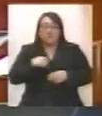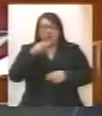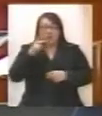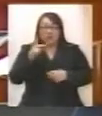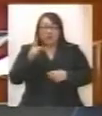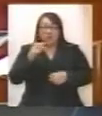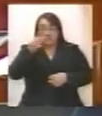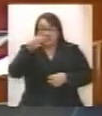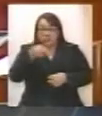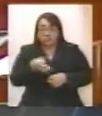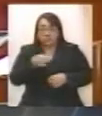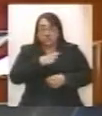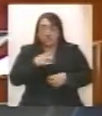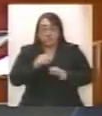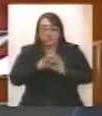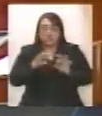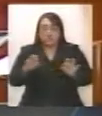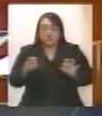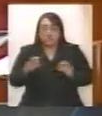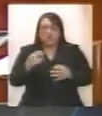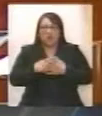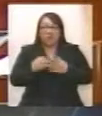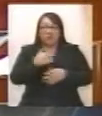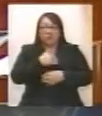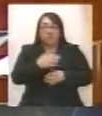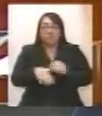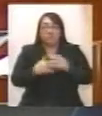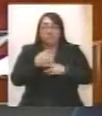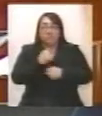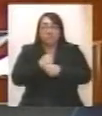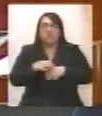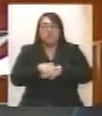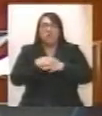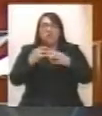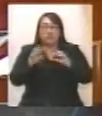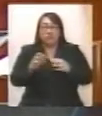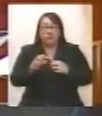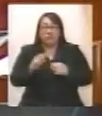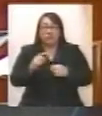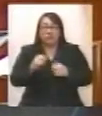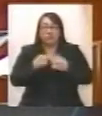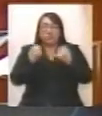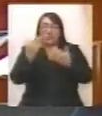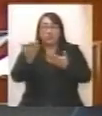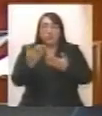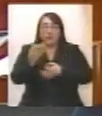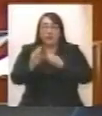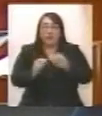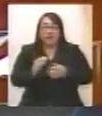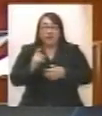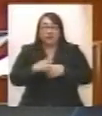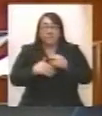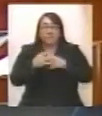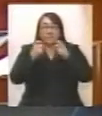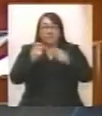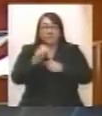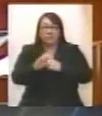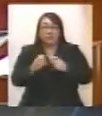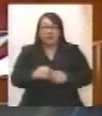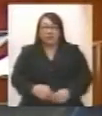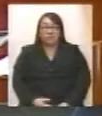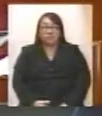un auténtico gobierno transparente que favorece la gestión pública, la rendición de cuentas y el control